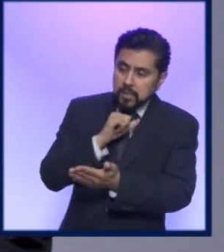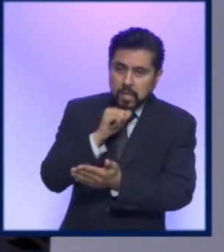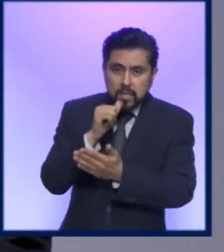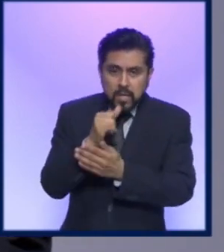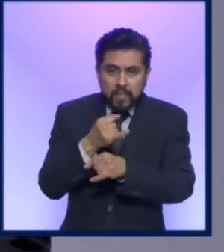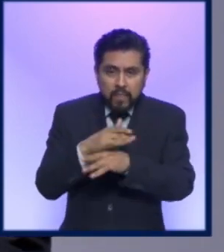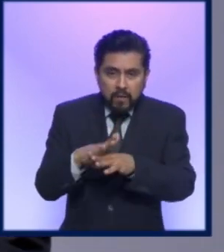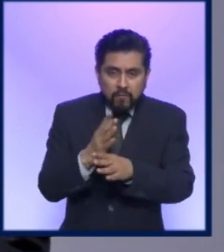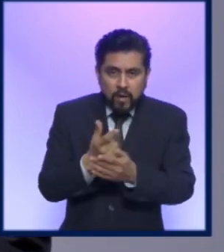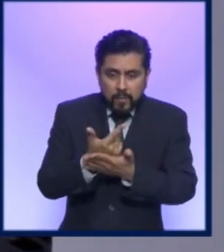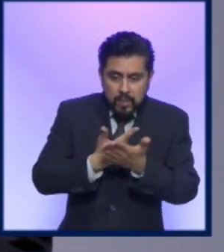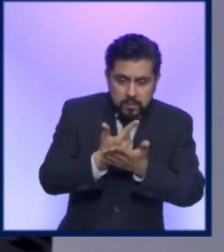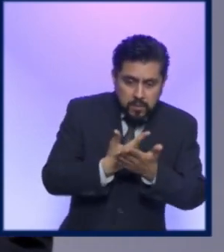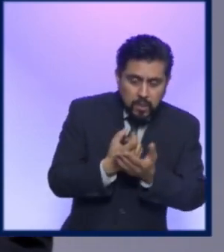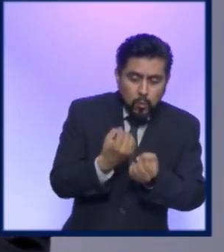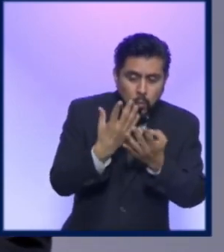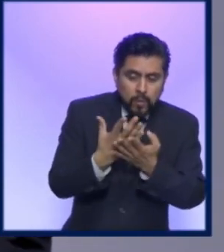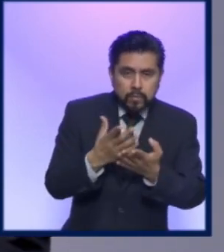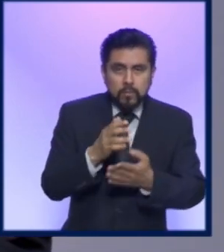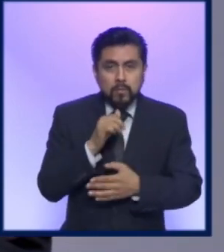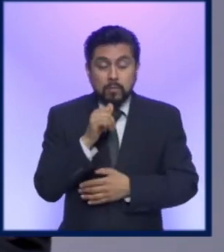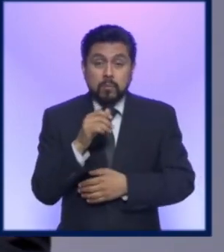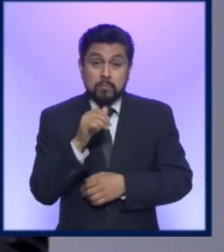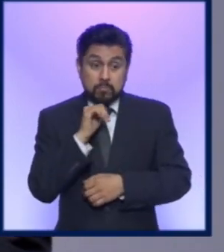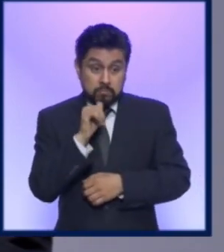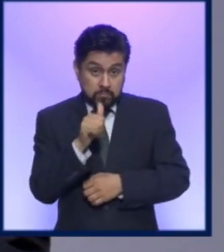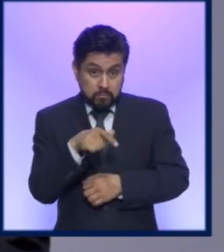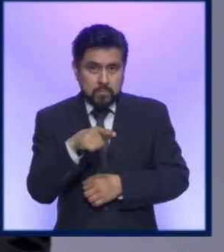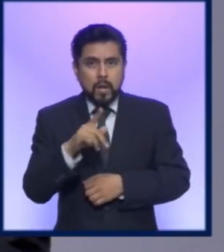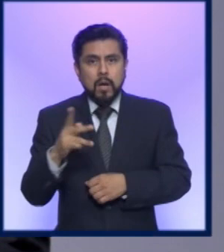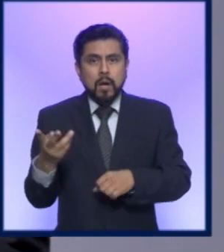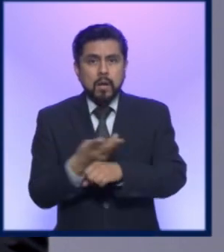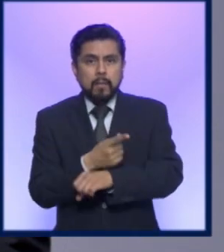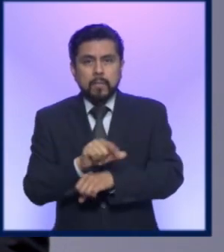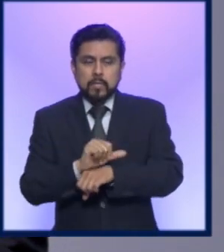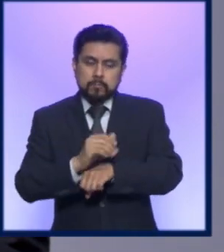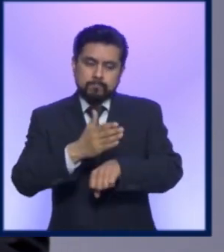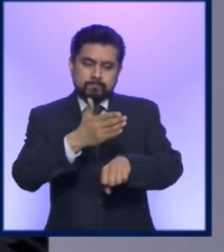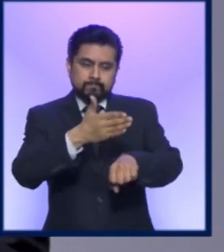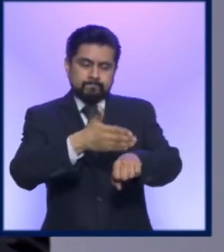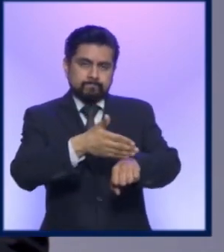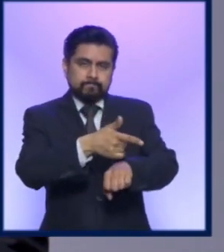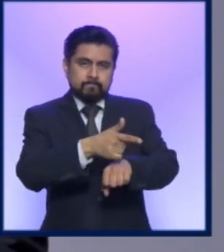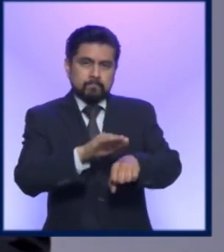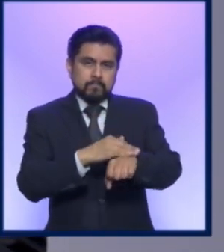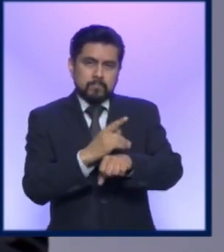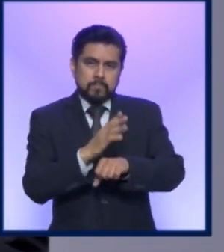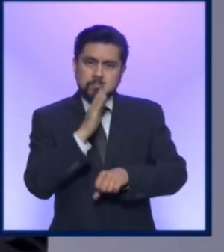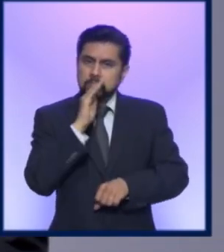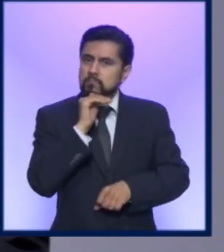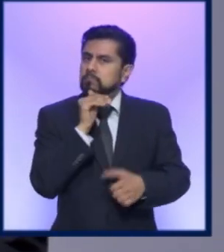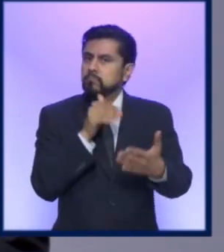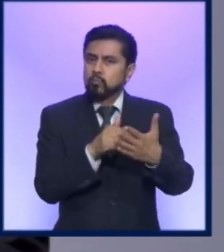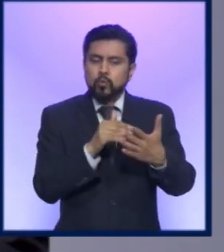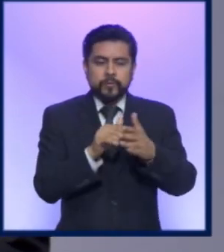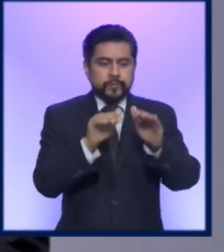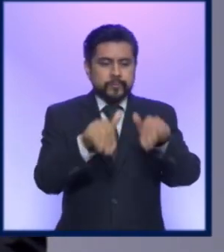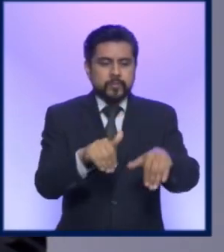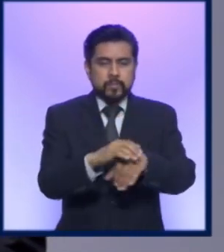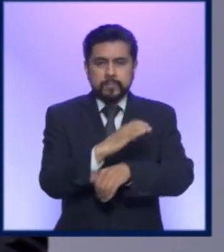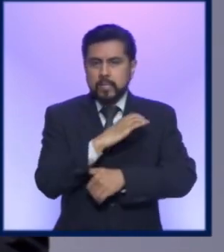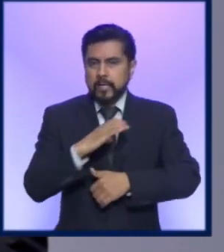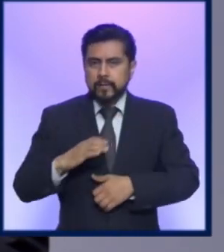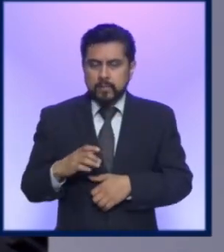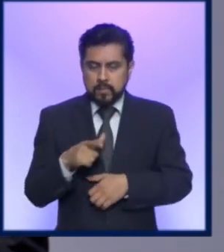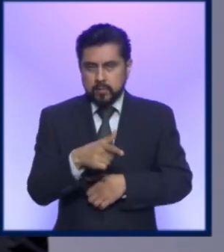eh de gastos de precampaña lo que ocurre allí es que se le sanciona con la inhabilitación para ser registrados como candidatos